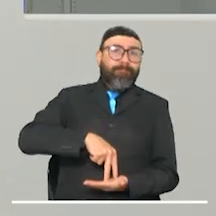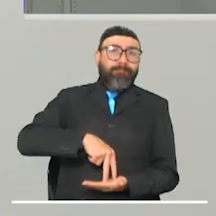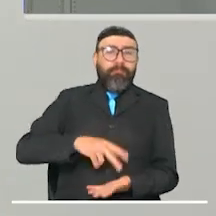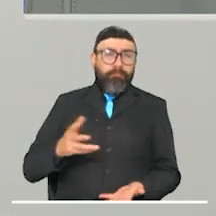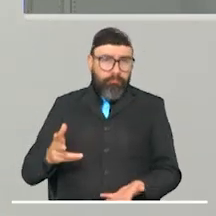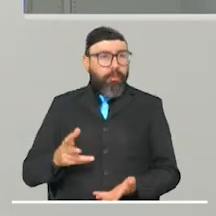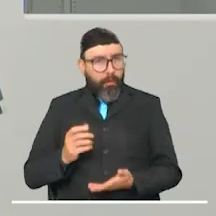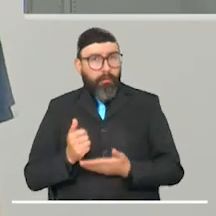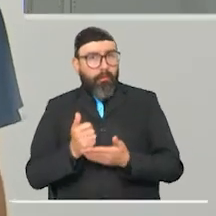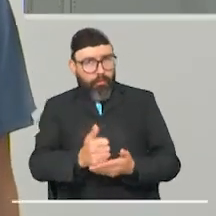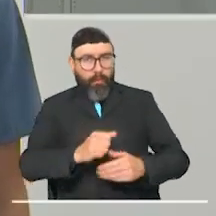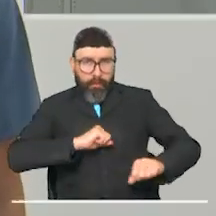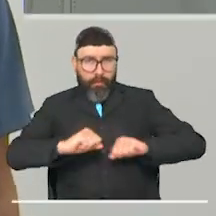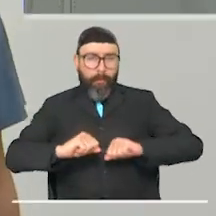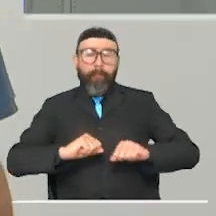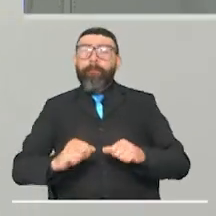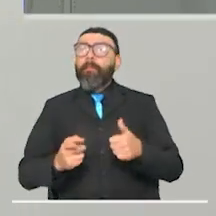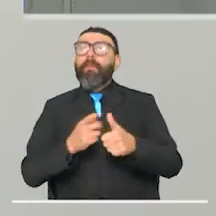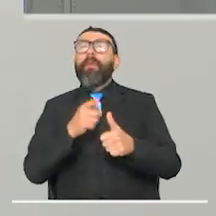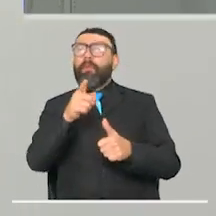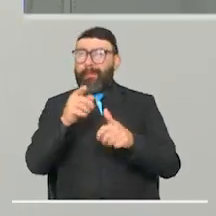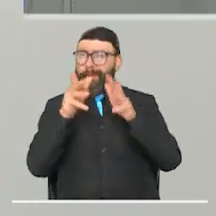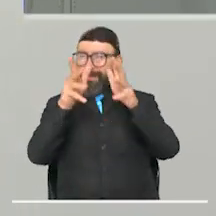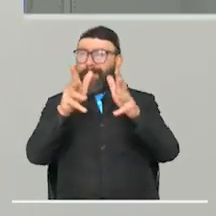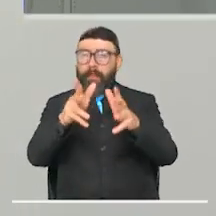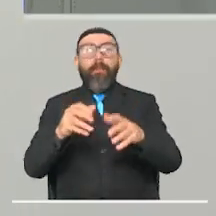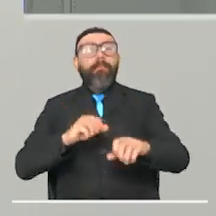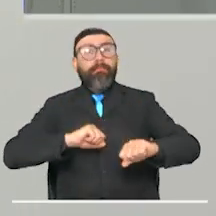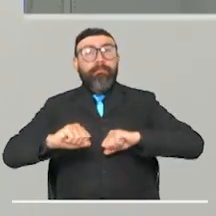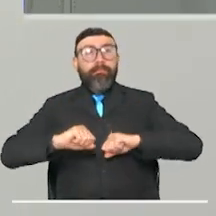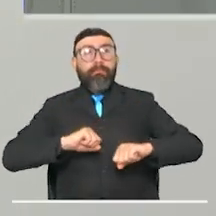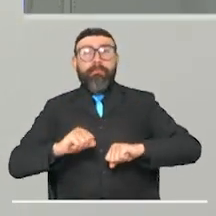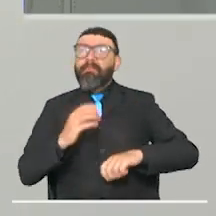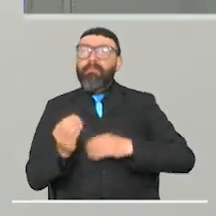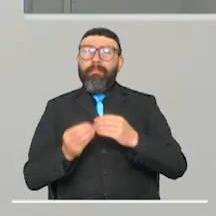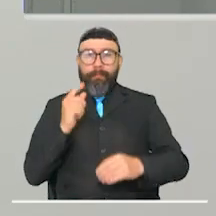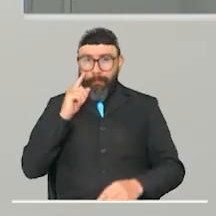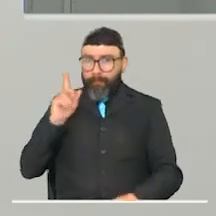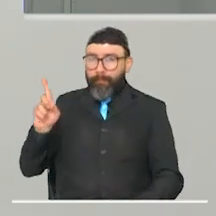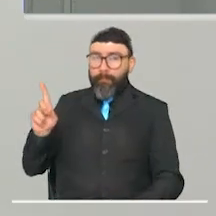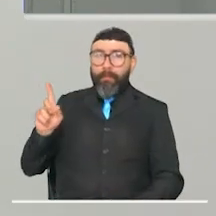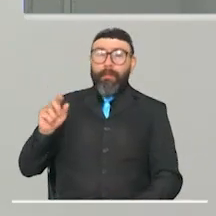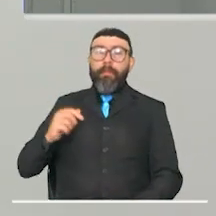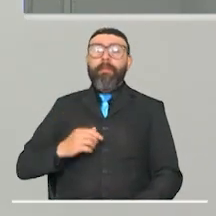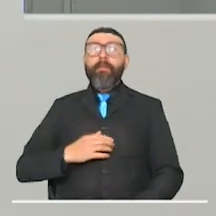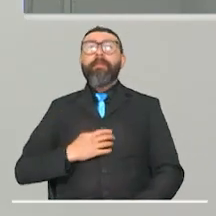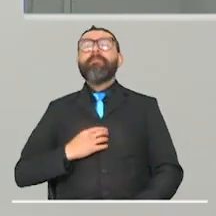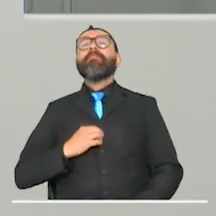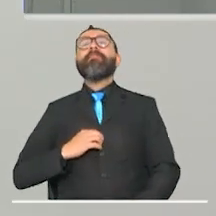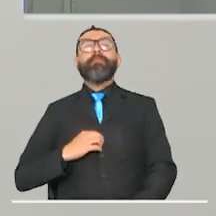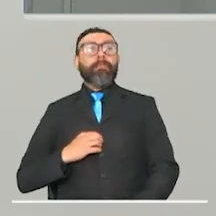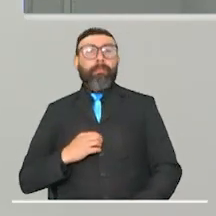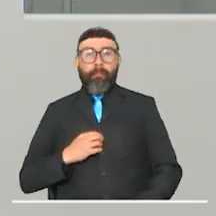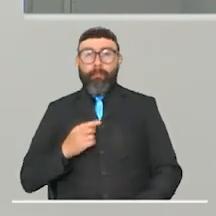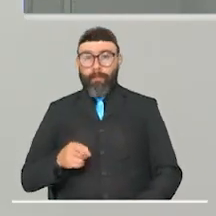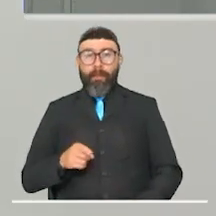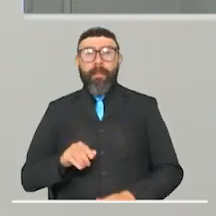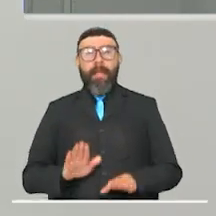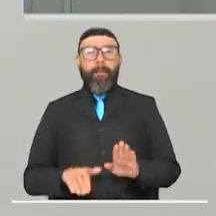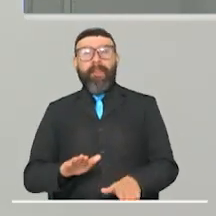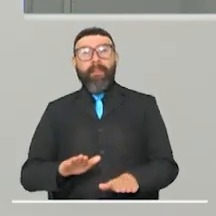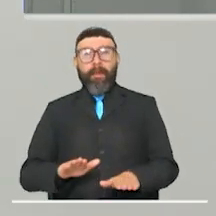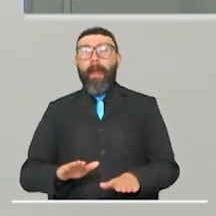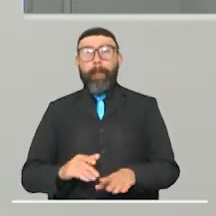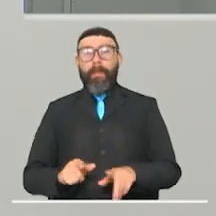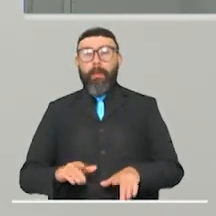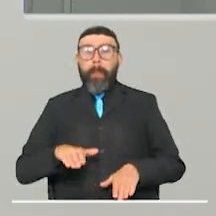Entonces el primer ejercicio que vamos a realizar es este andar en puntas acá